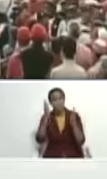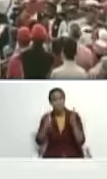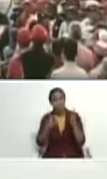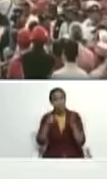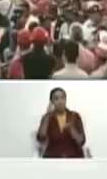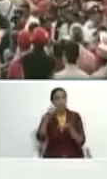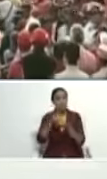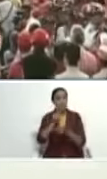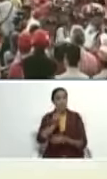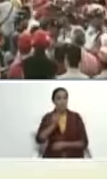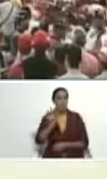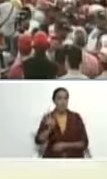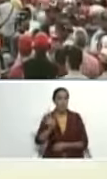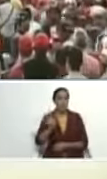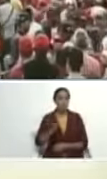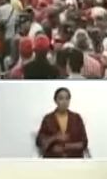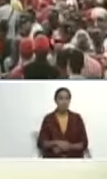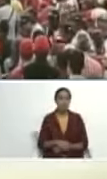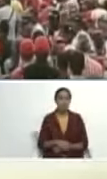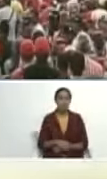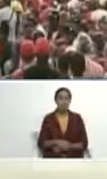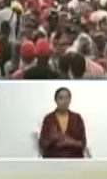¿Y cómo dije?